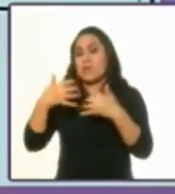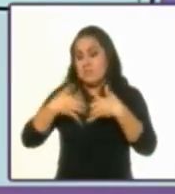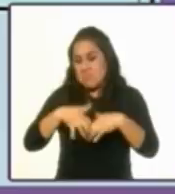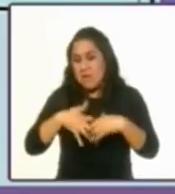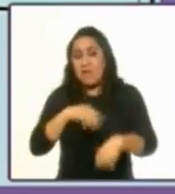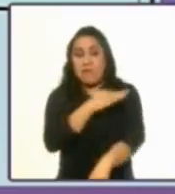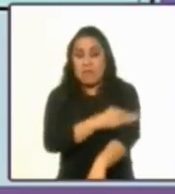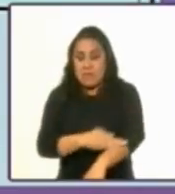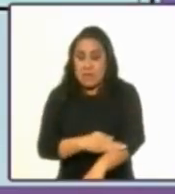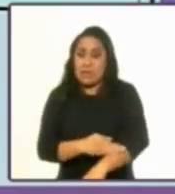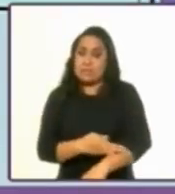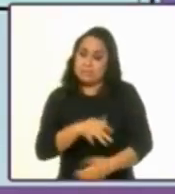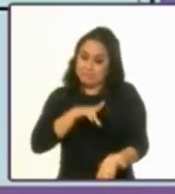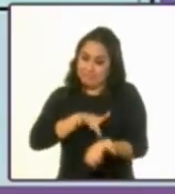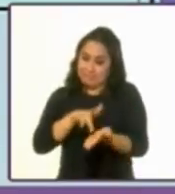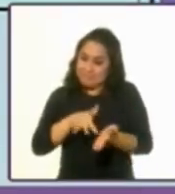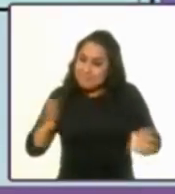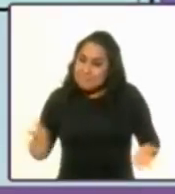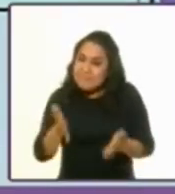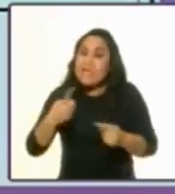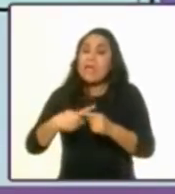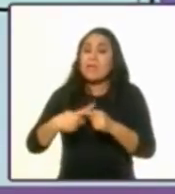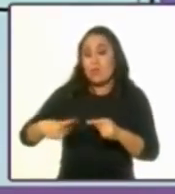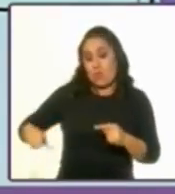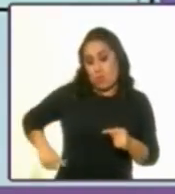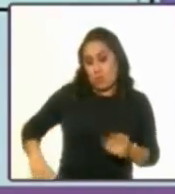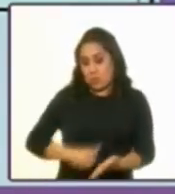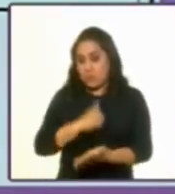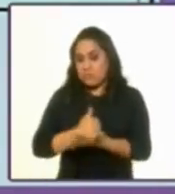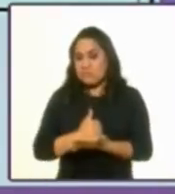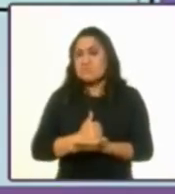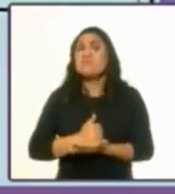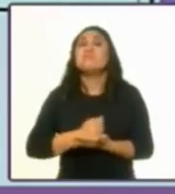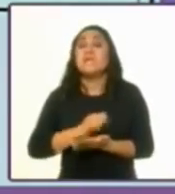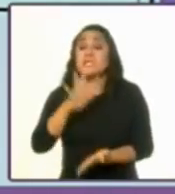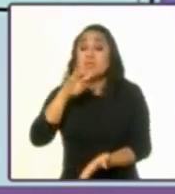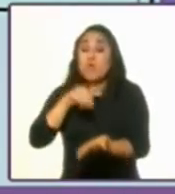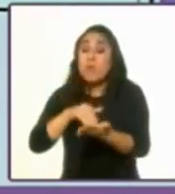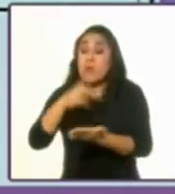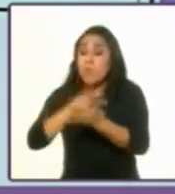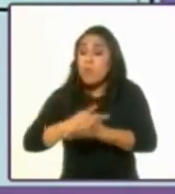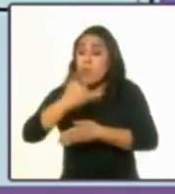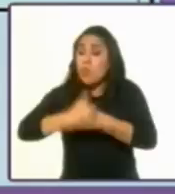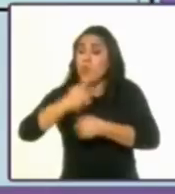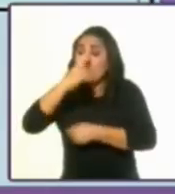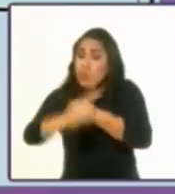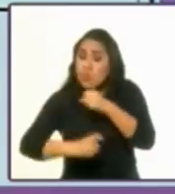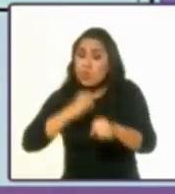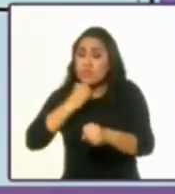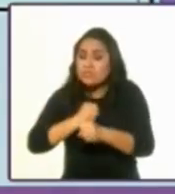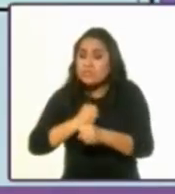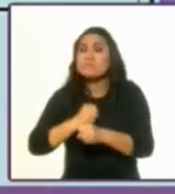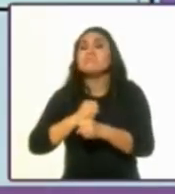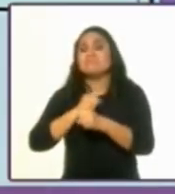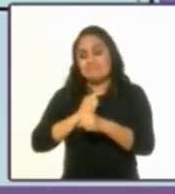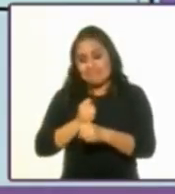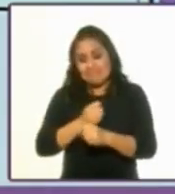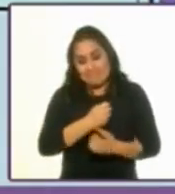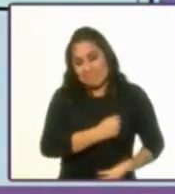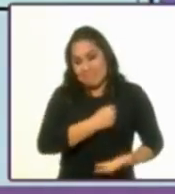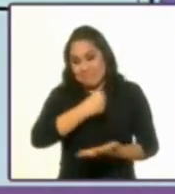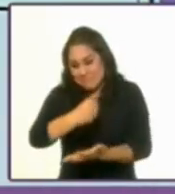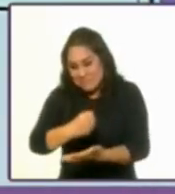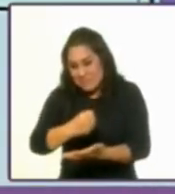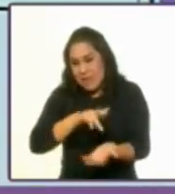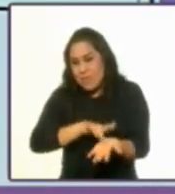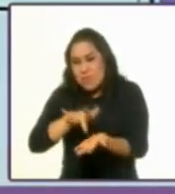impulsadas desde el gobierno de la ciudad estamos hablando de cinco mil proyectos anuales con capital semilla para potenciar el